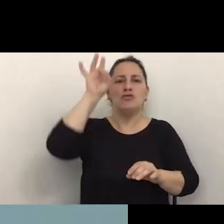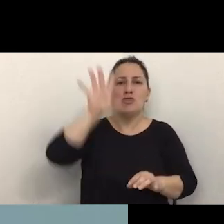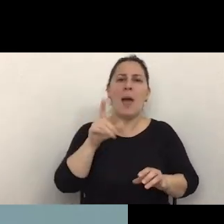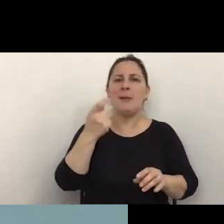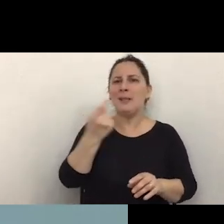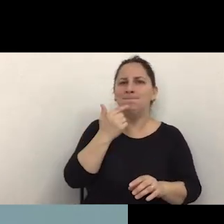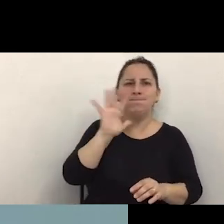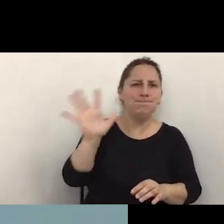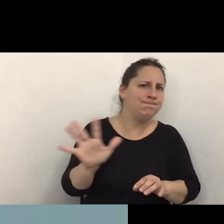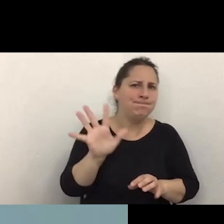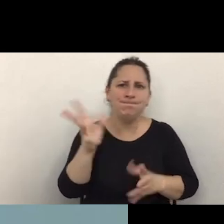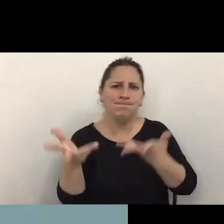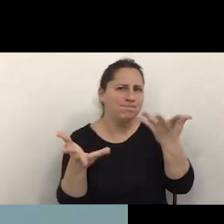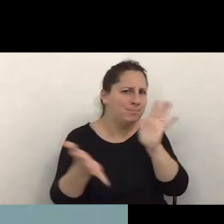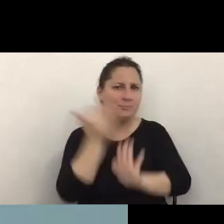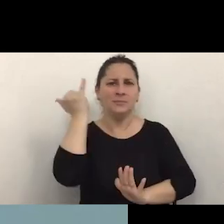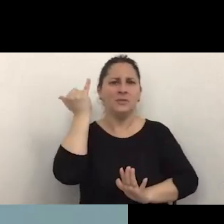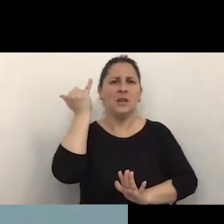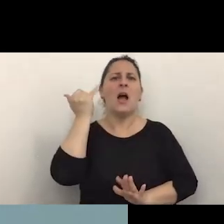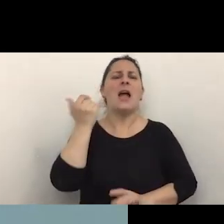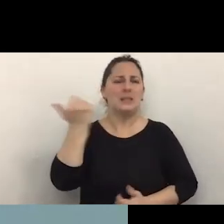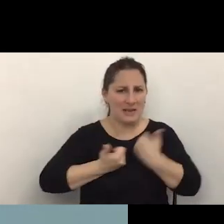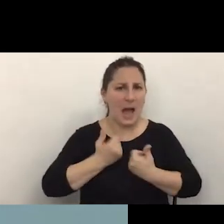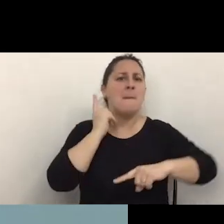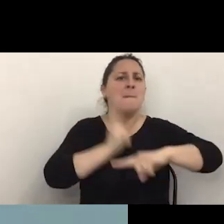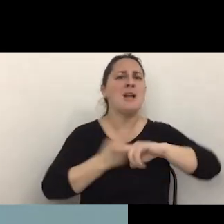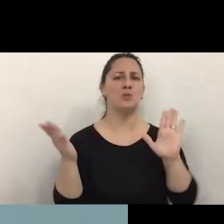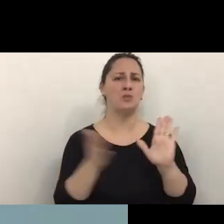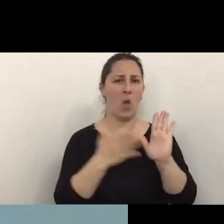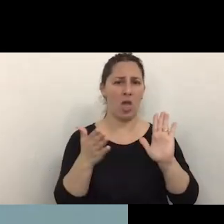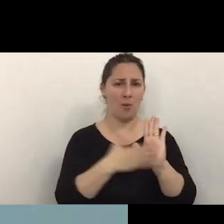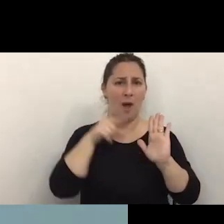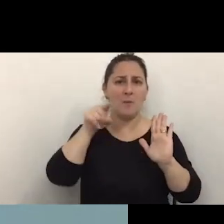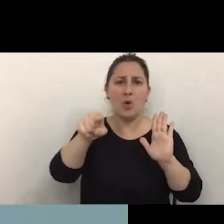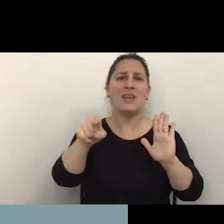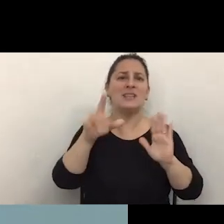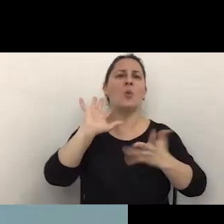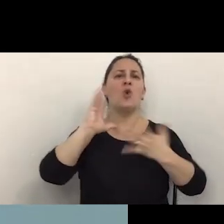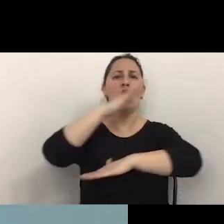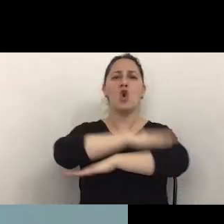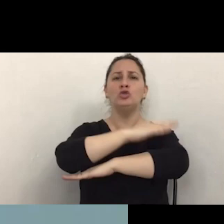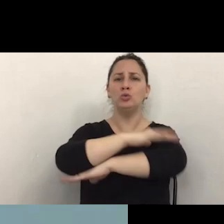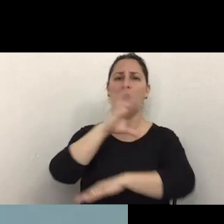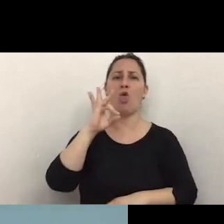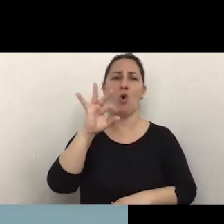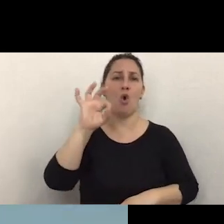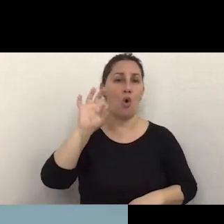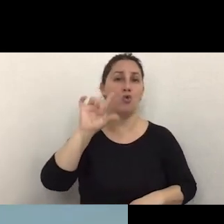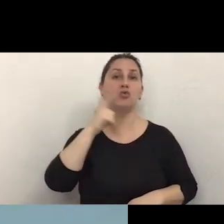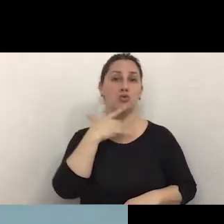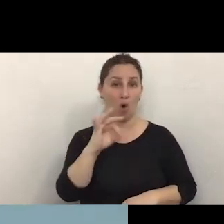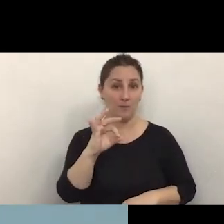presunción, sino que tenés que probarla. ¿Por qué? Porque se trata de una conducta dolosa. Nosotros sabemos que por